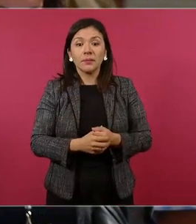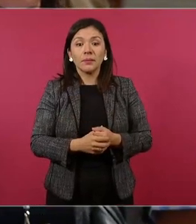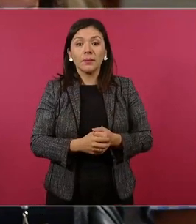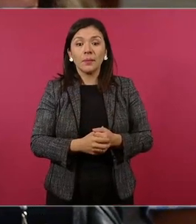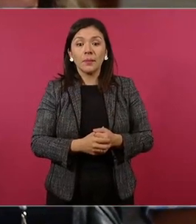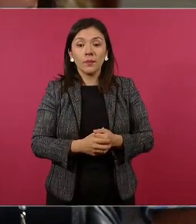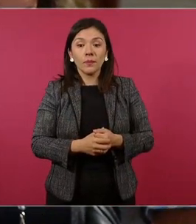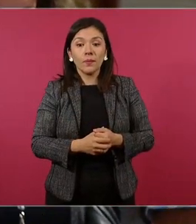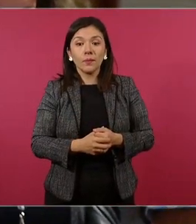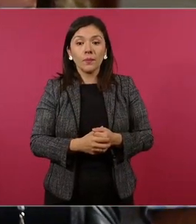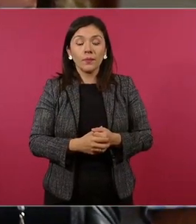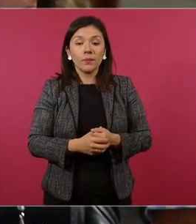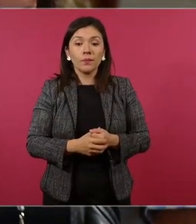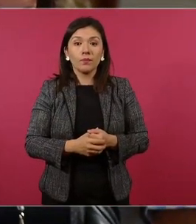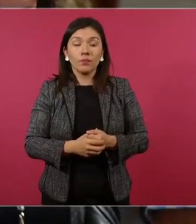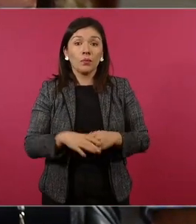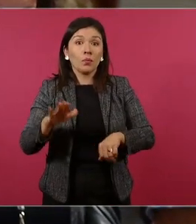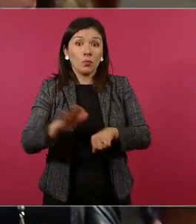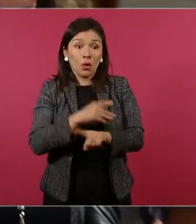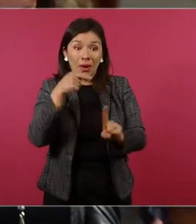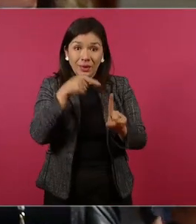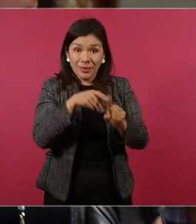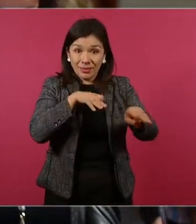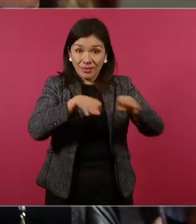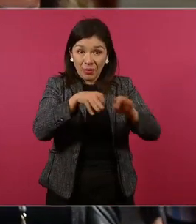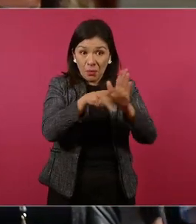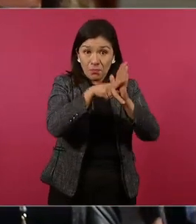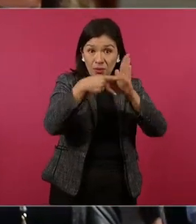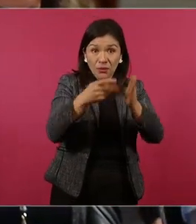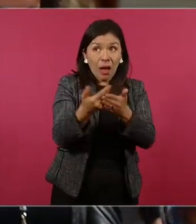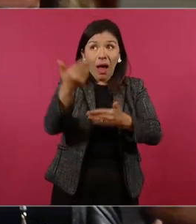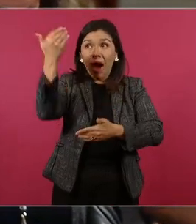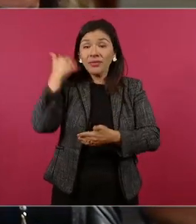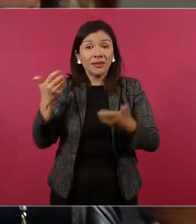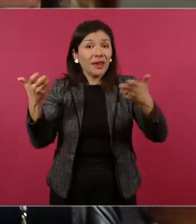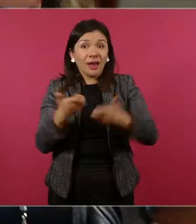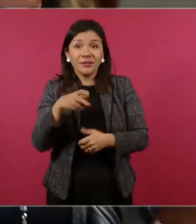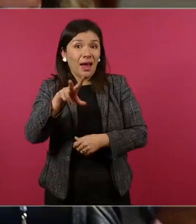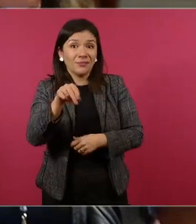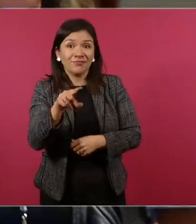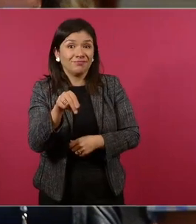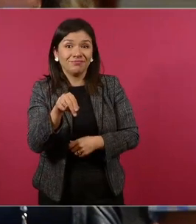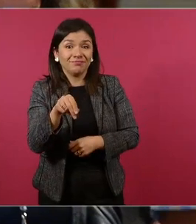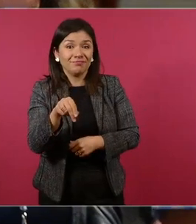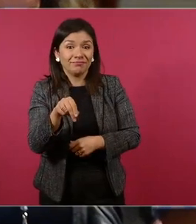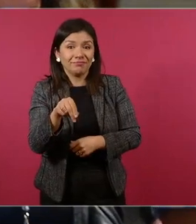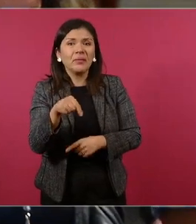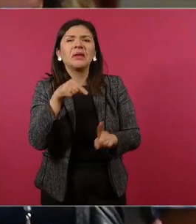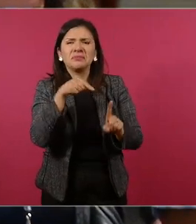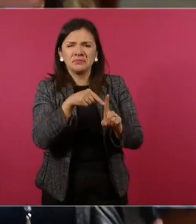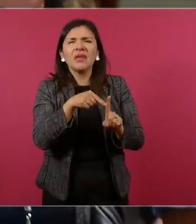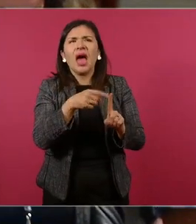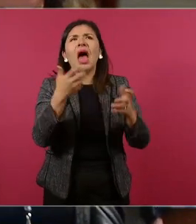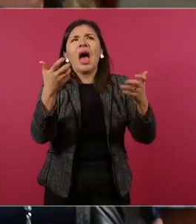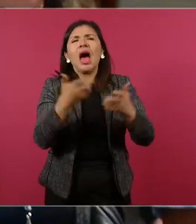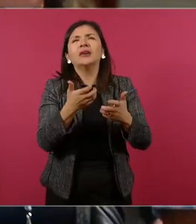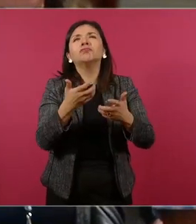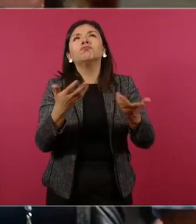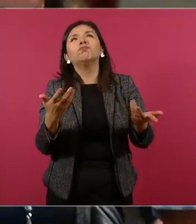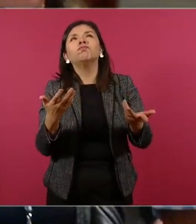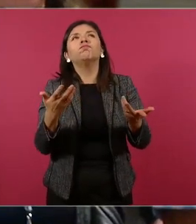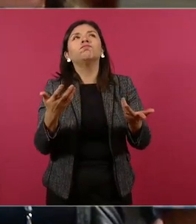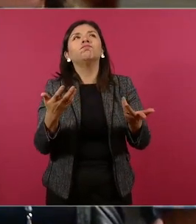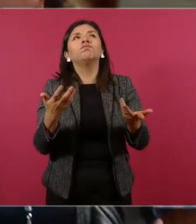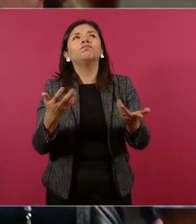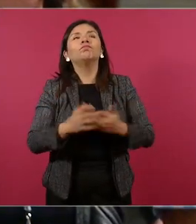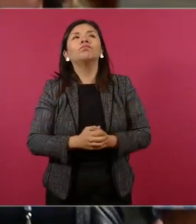malvista porque ese periodismo no se hacía o se hacía y eh